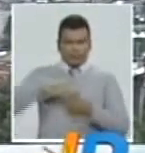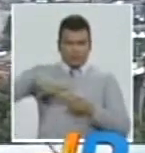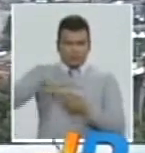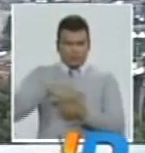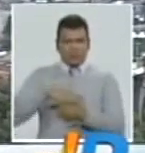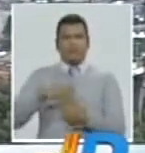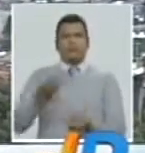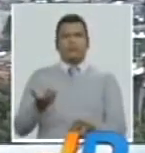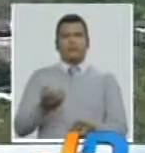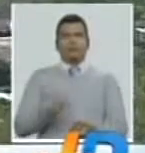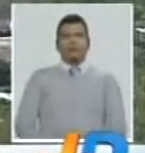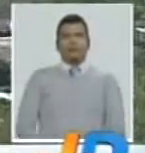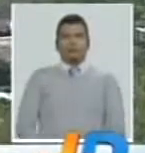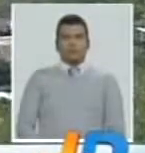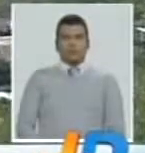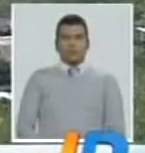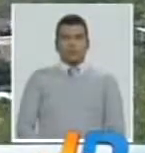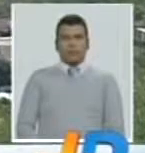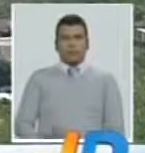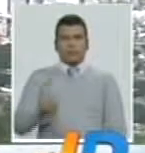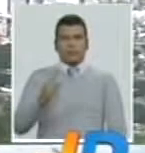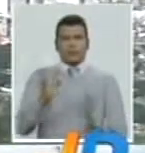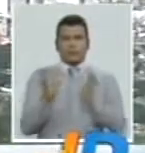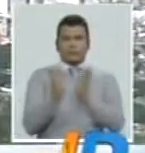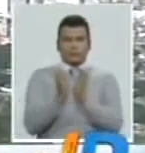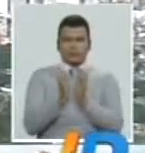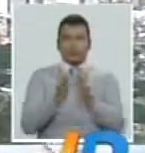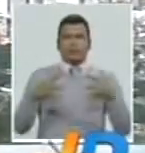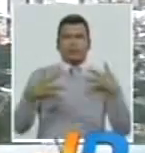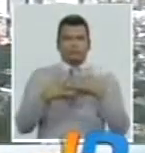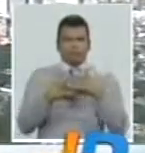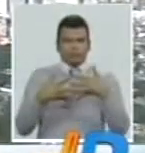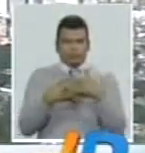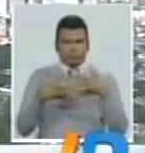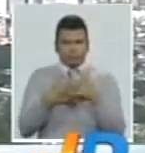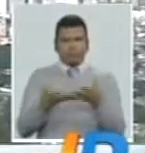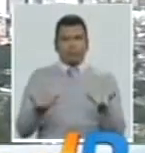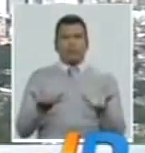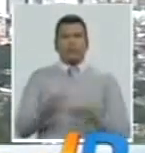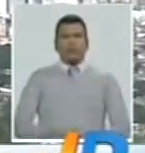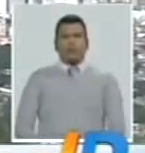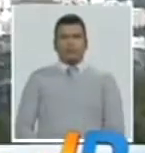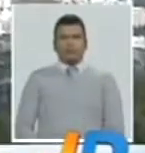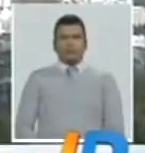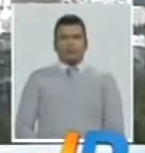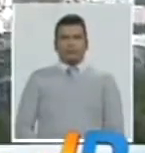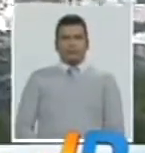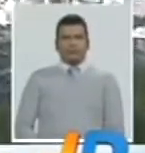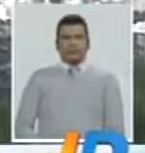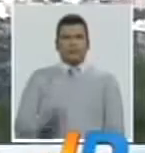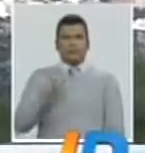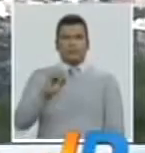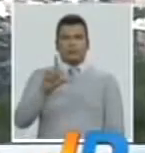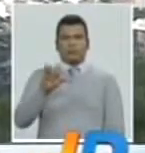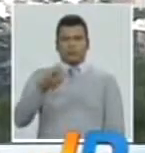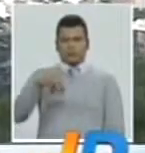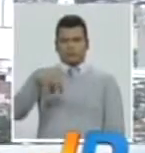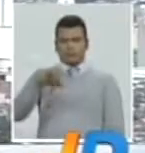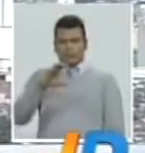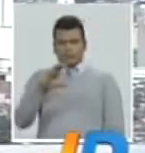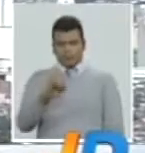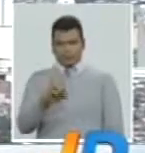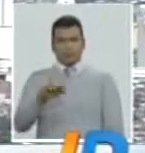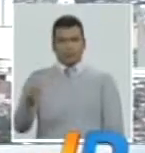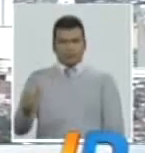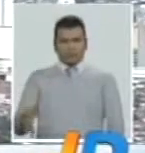Limonar, Pampalinda, Primero de Mayo, Cámbulos, Colseguros, Olímpico, Panamericano, San Judas, Antonio Nariño, así como